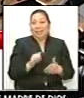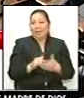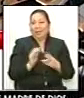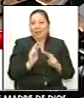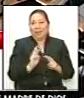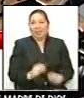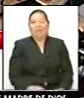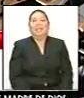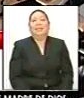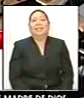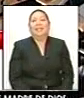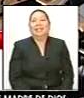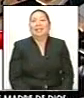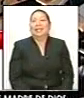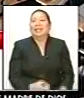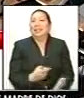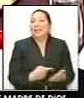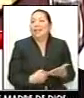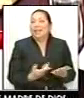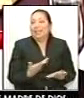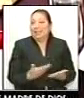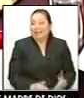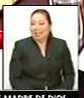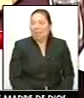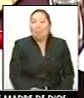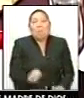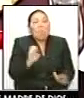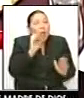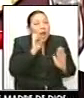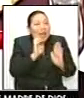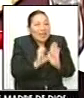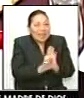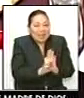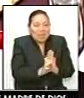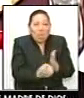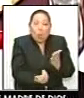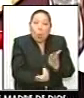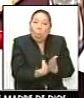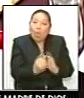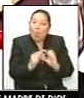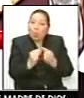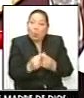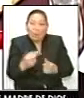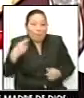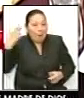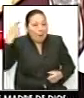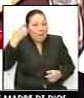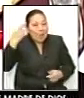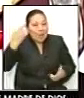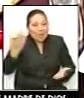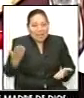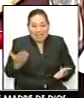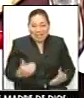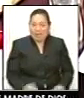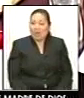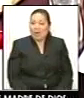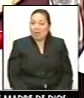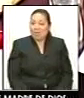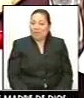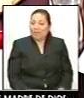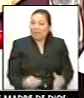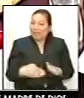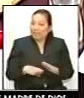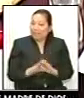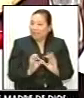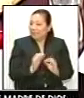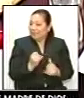mira. El hecho de que, por ejemplo, haya nuevas bancadas y que esas bancadas integren o